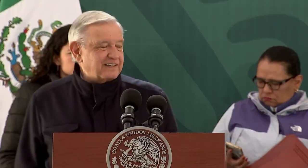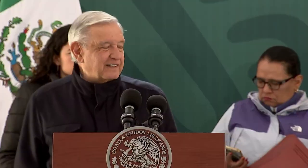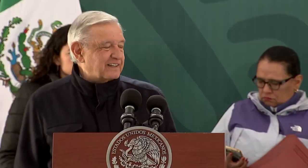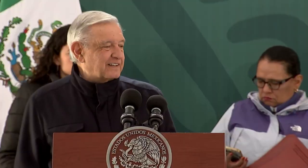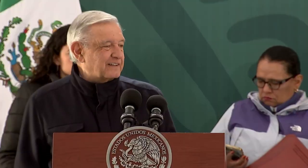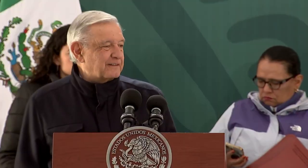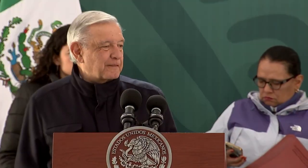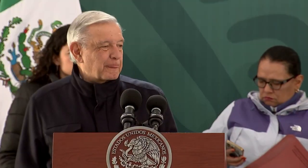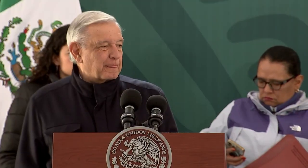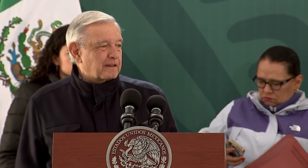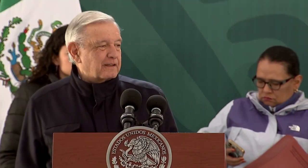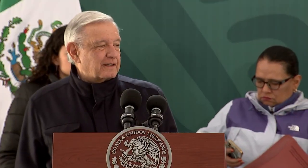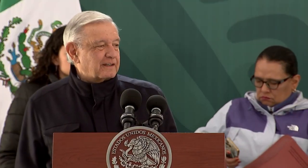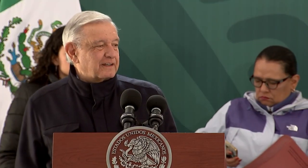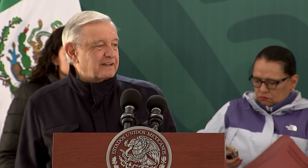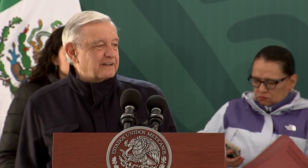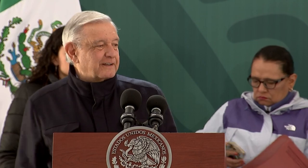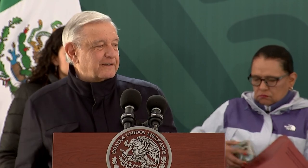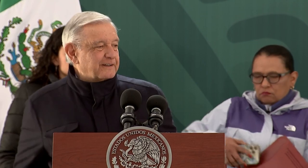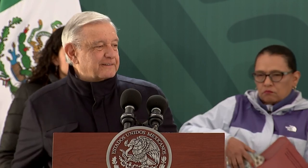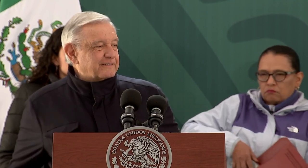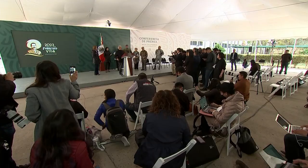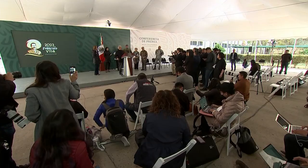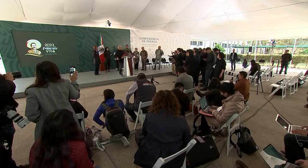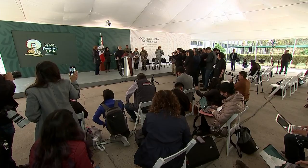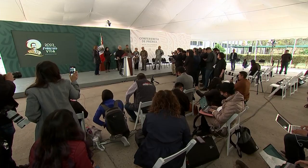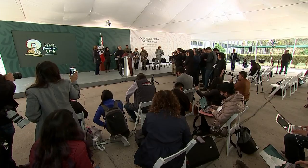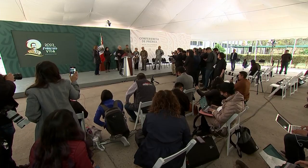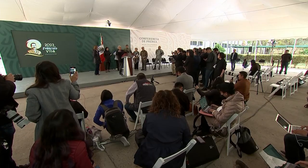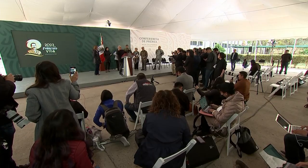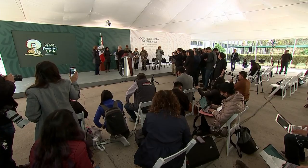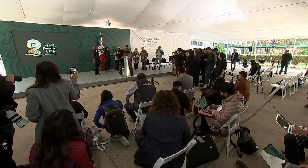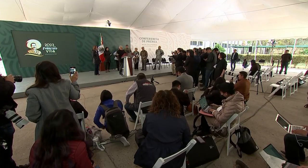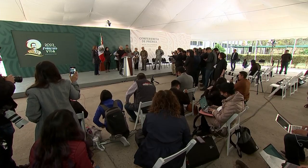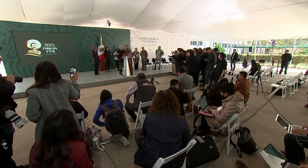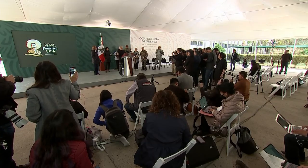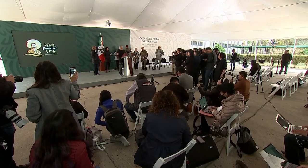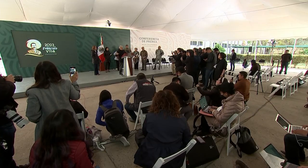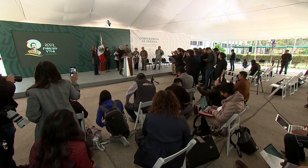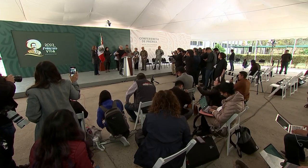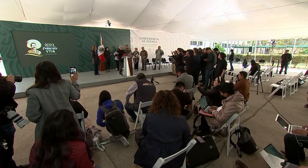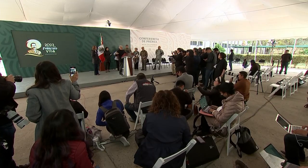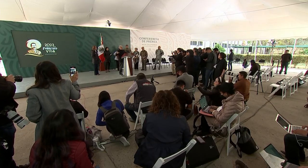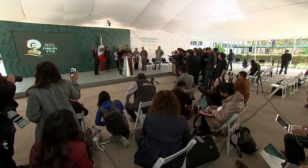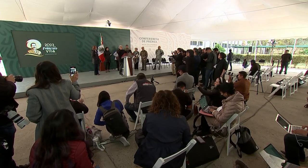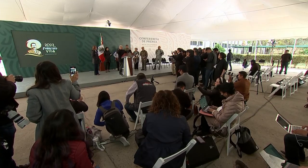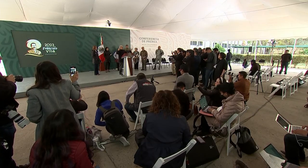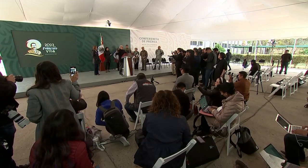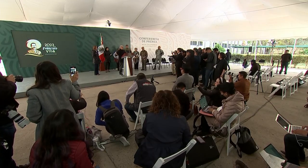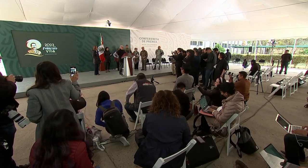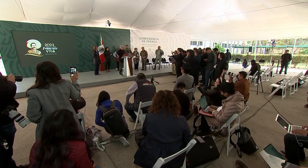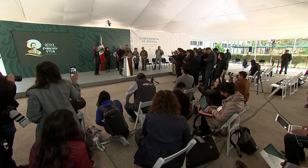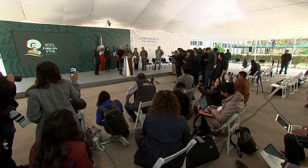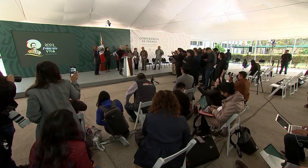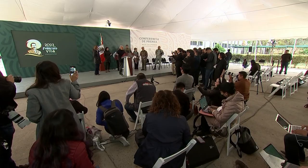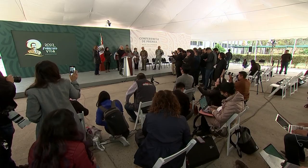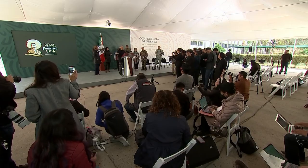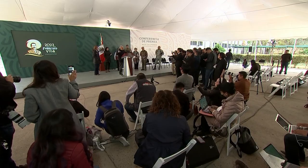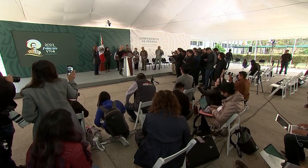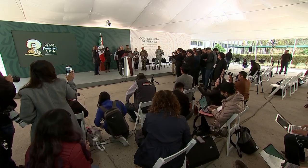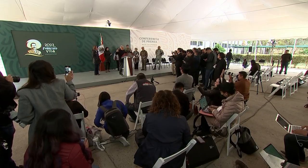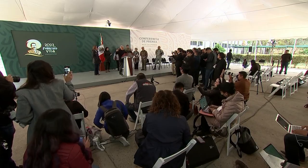este eh enfrentan obstáculos nosotros estamos